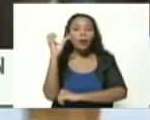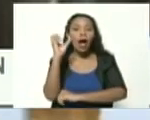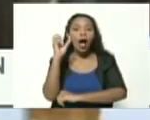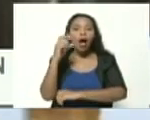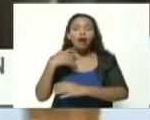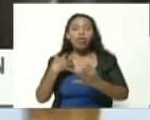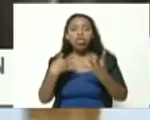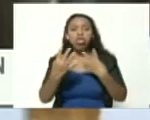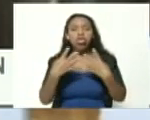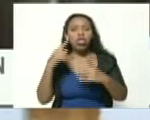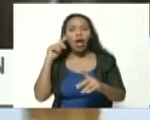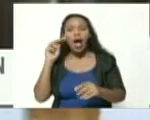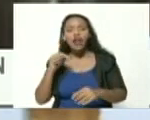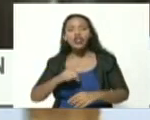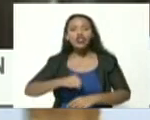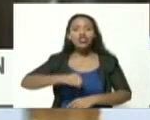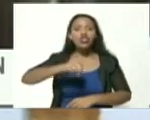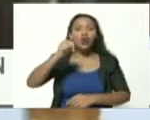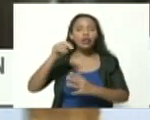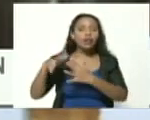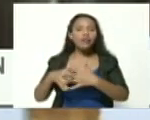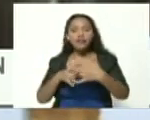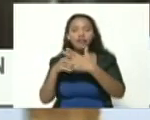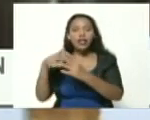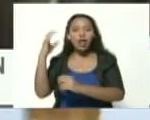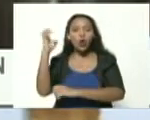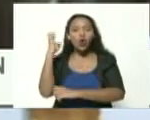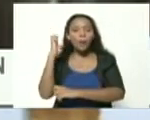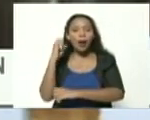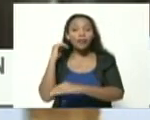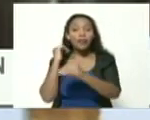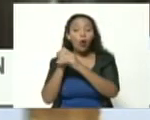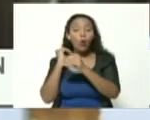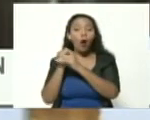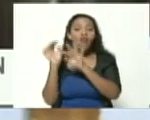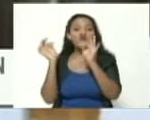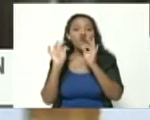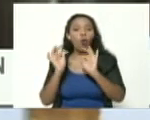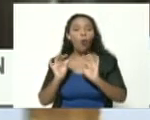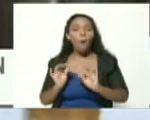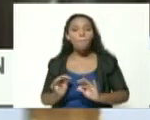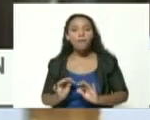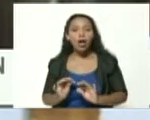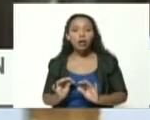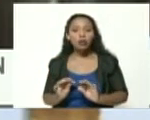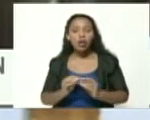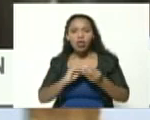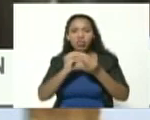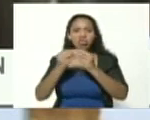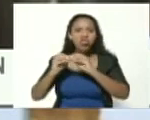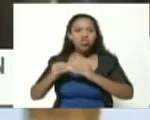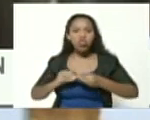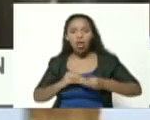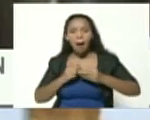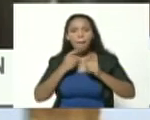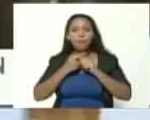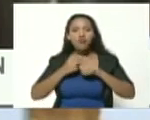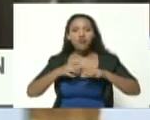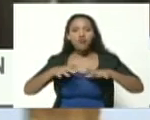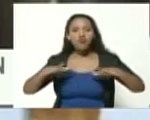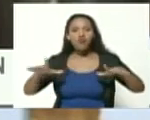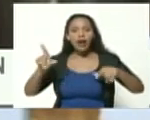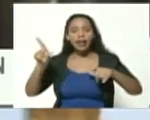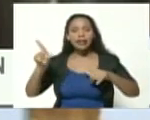con destino a Norteamérica y Europa. De igual modo, la proliferación y expansión de